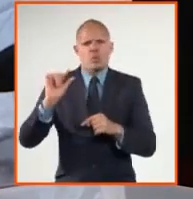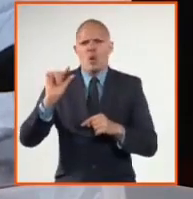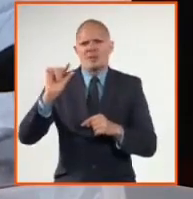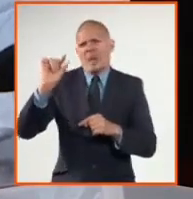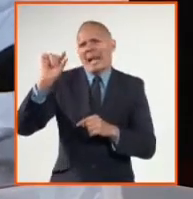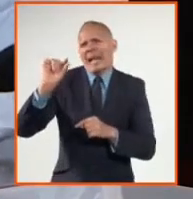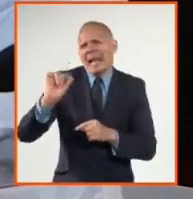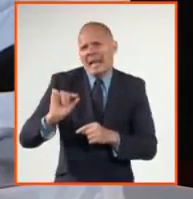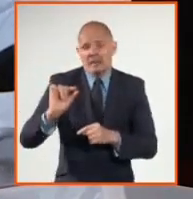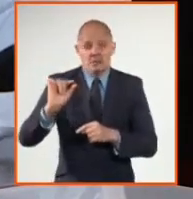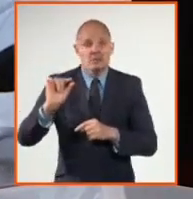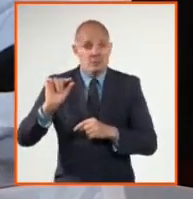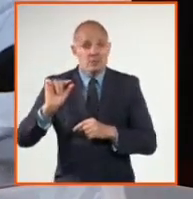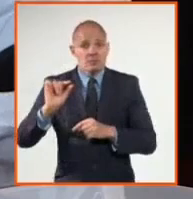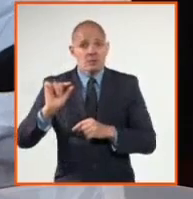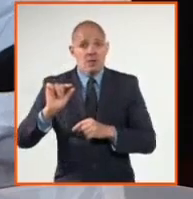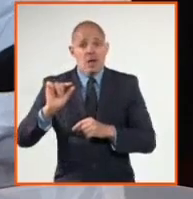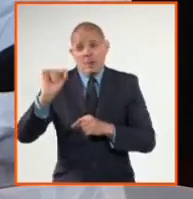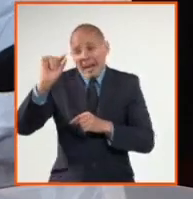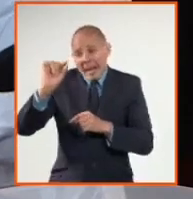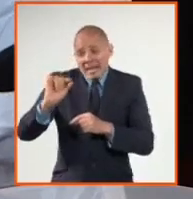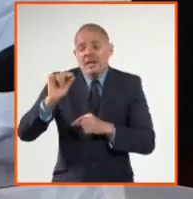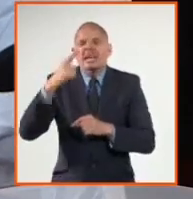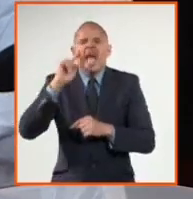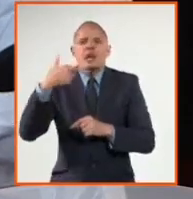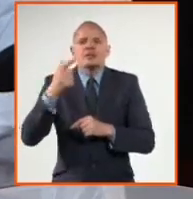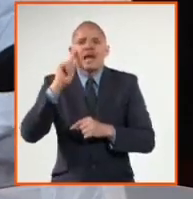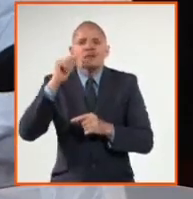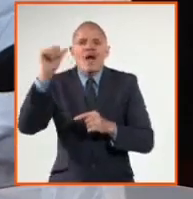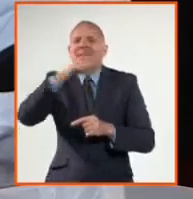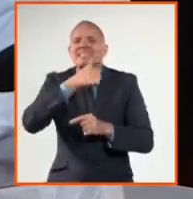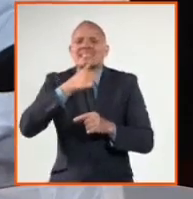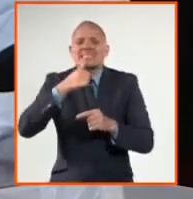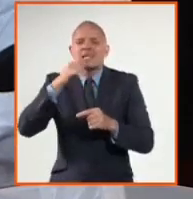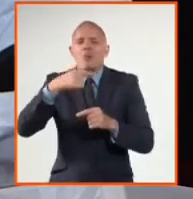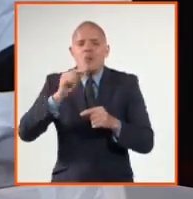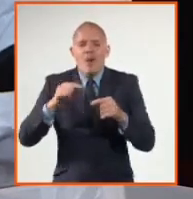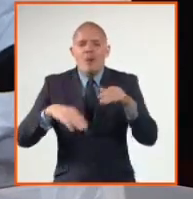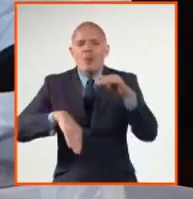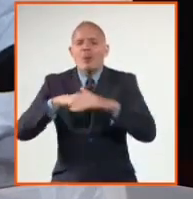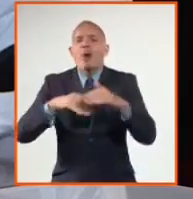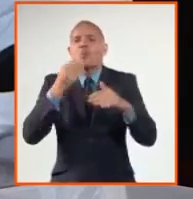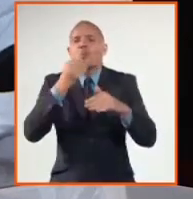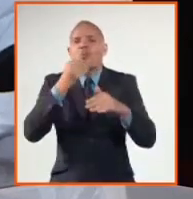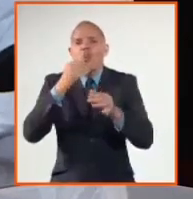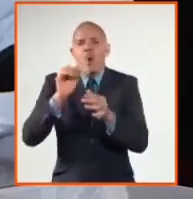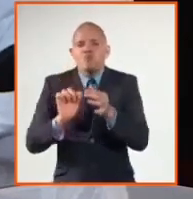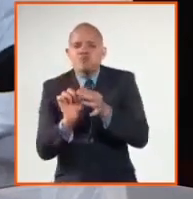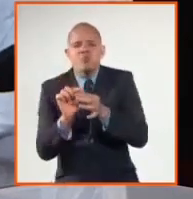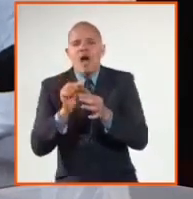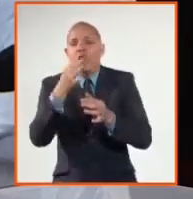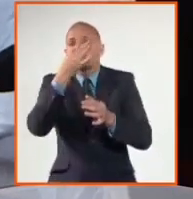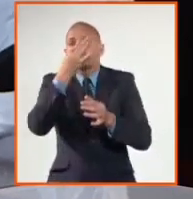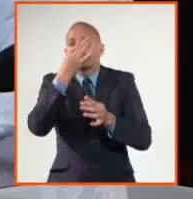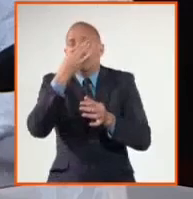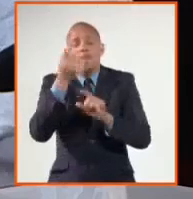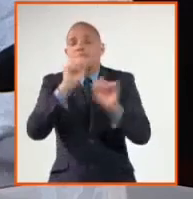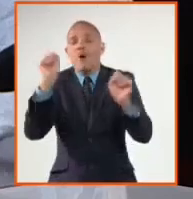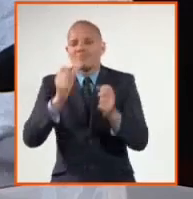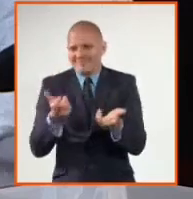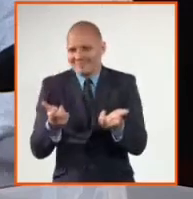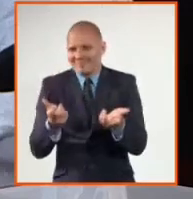fallo en la lubricación de este bloque y paralelamente el director de la planta lo explicaba en el trabajo que se